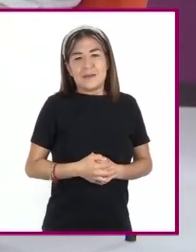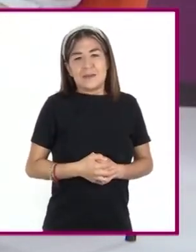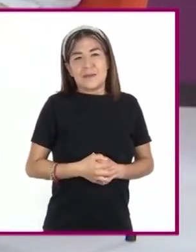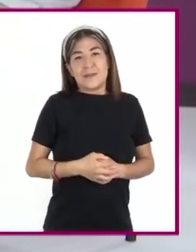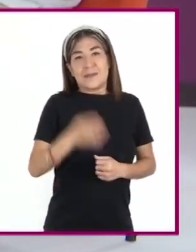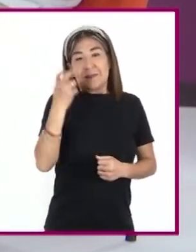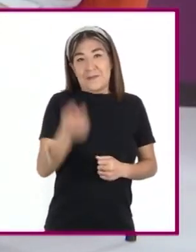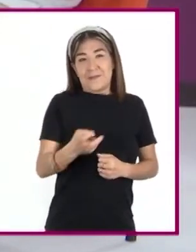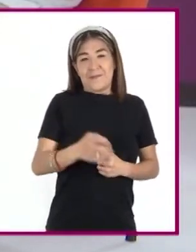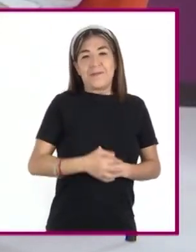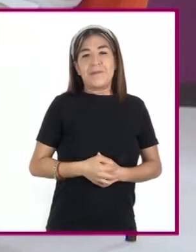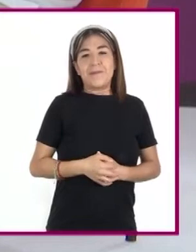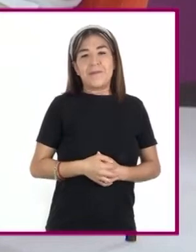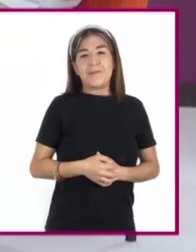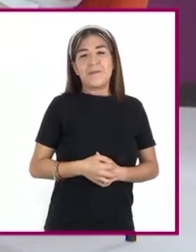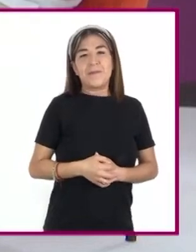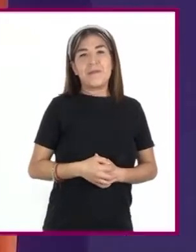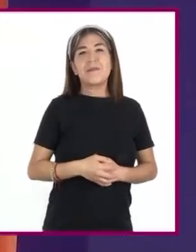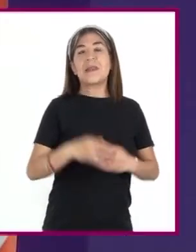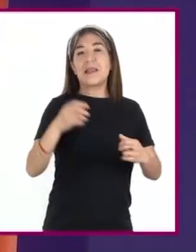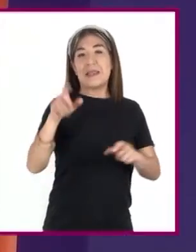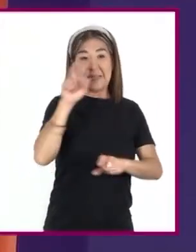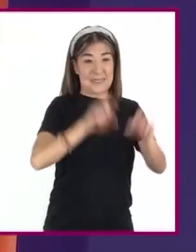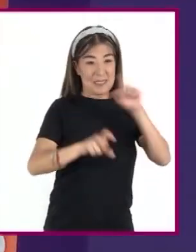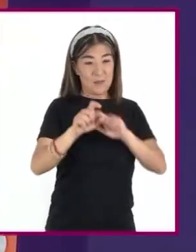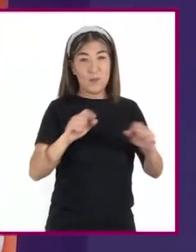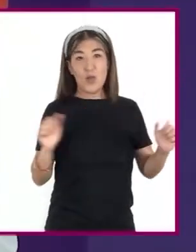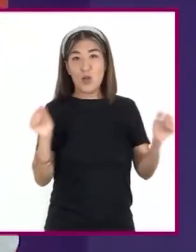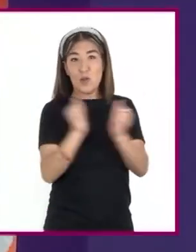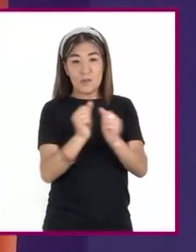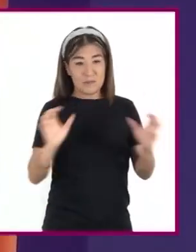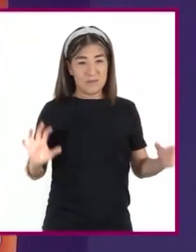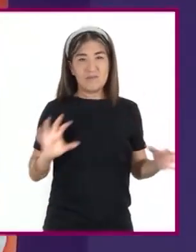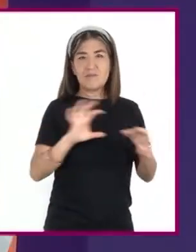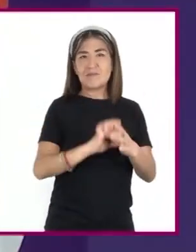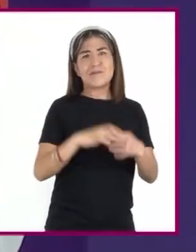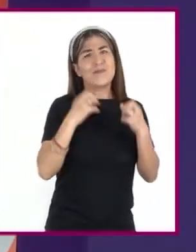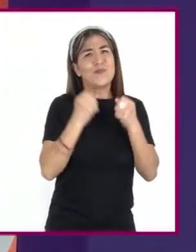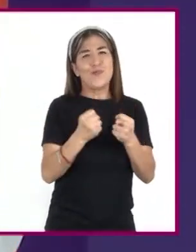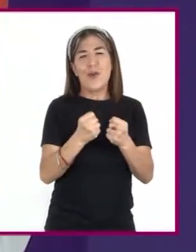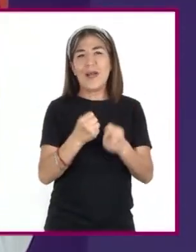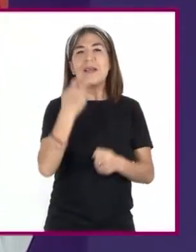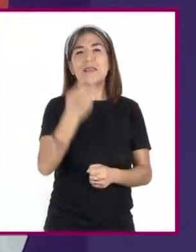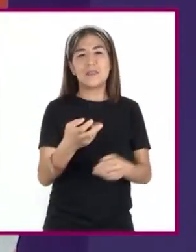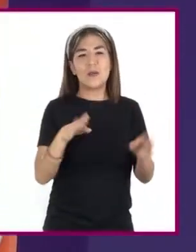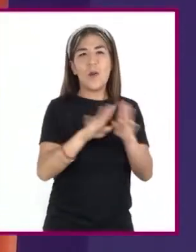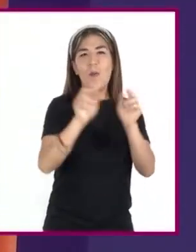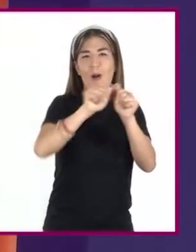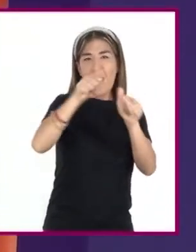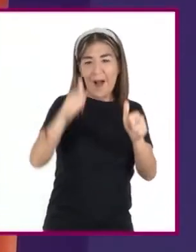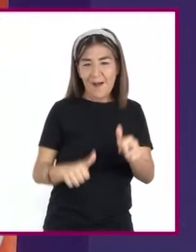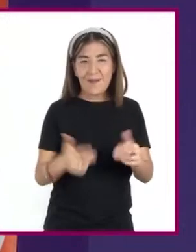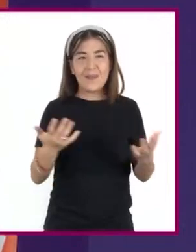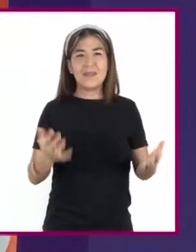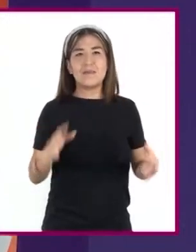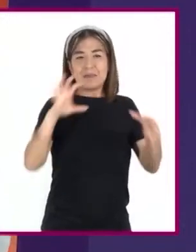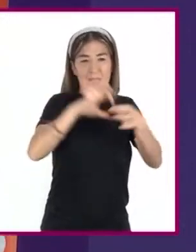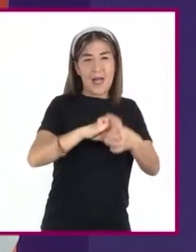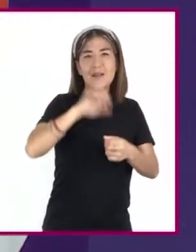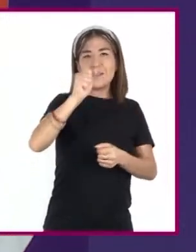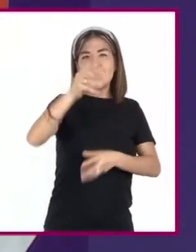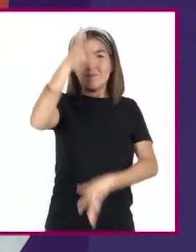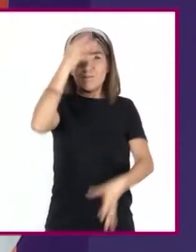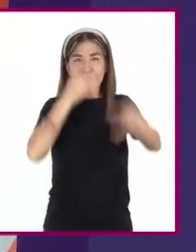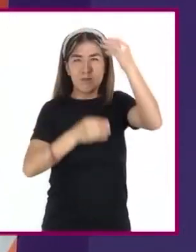diría que incluso relacionado con la química son enlaces muy fuertes, enlaces de arte, enlaces de